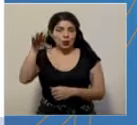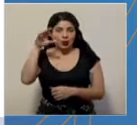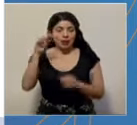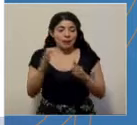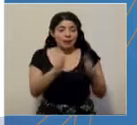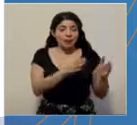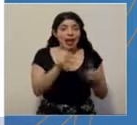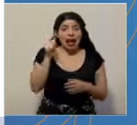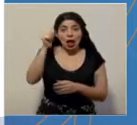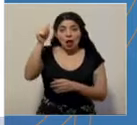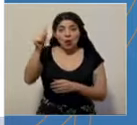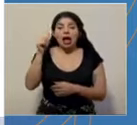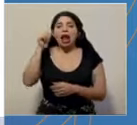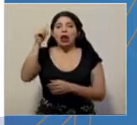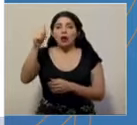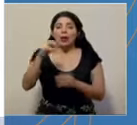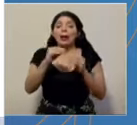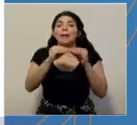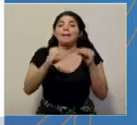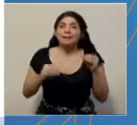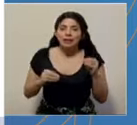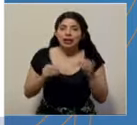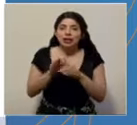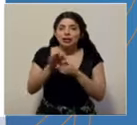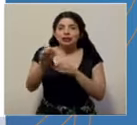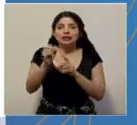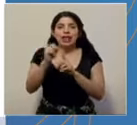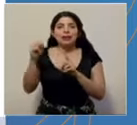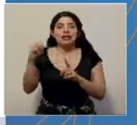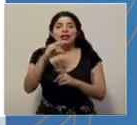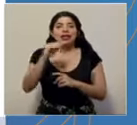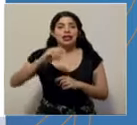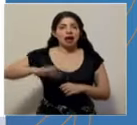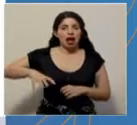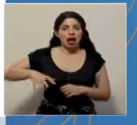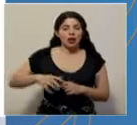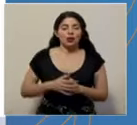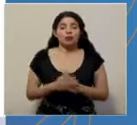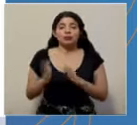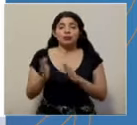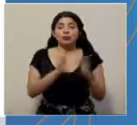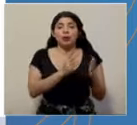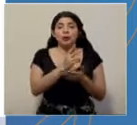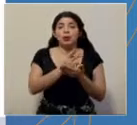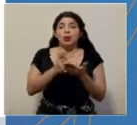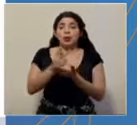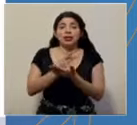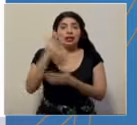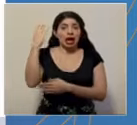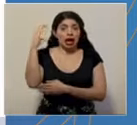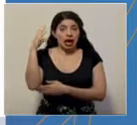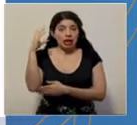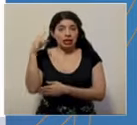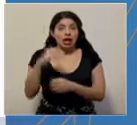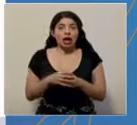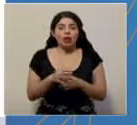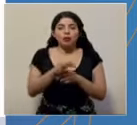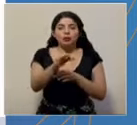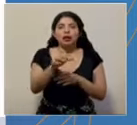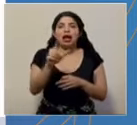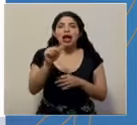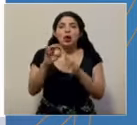Alajuela, el cantón de Alajuela, salvo el distrito de Sarapiquí y Naranjo. Para la provincia de Cartago, el cantón de La